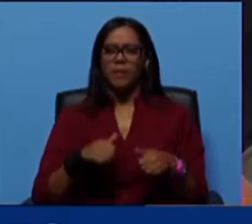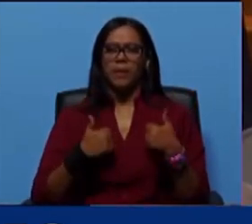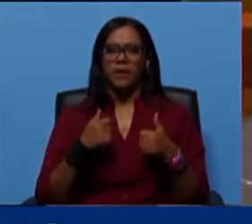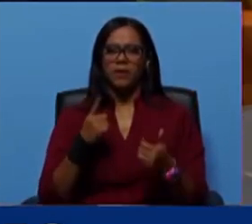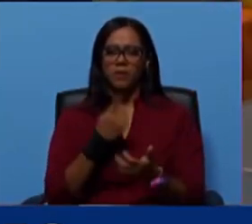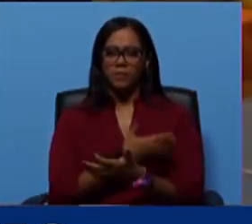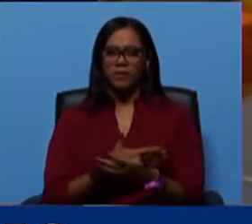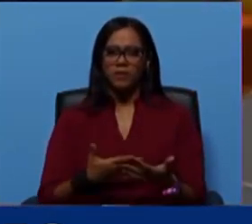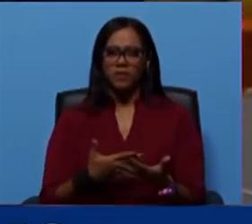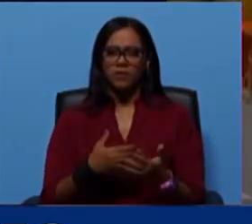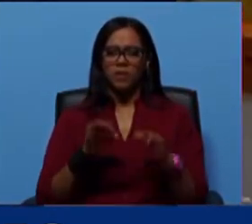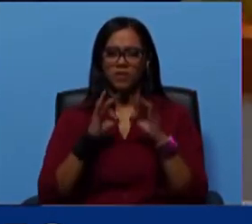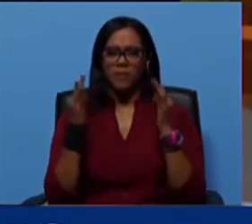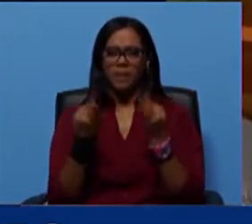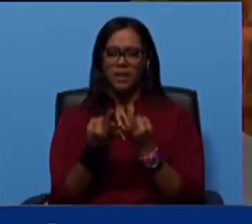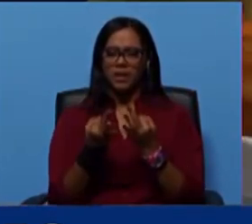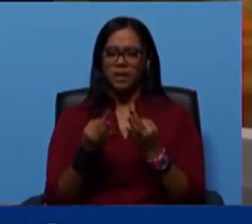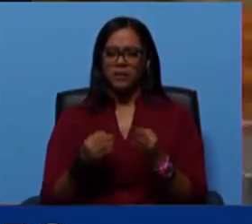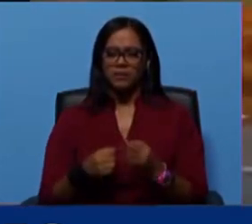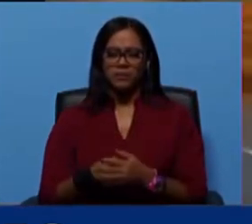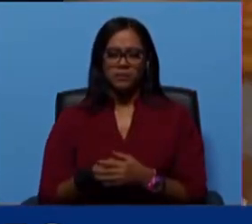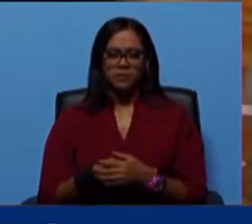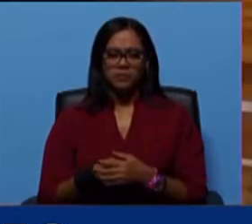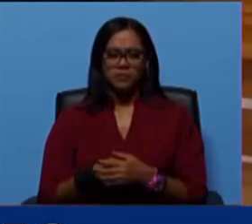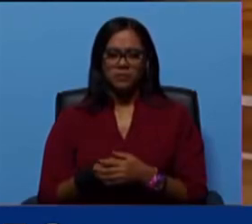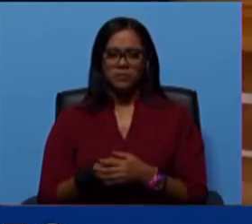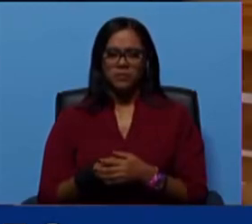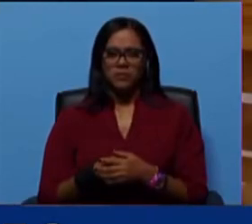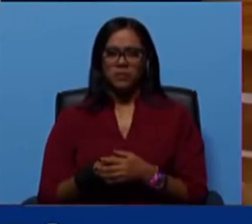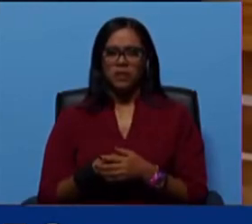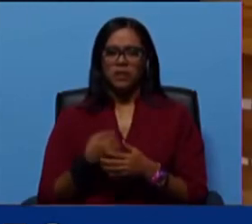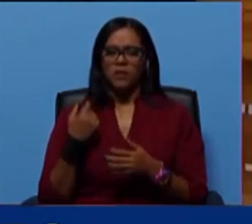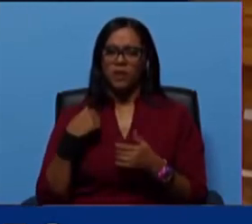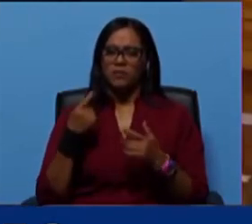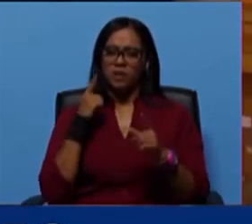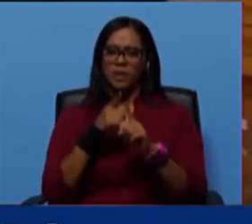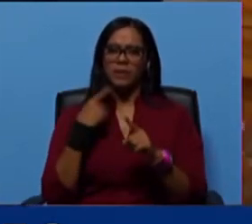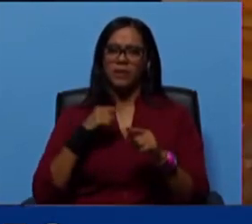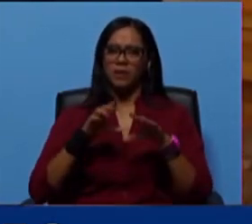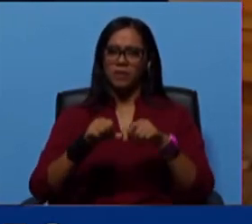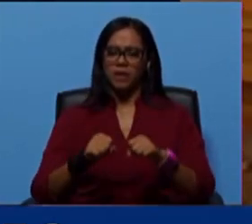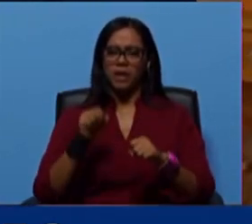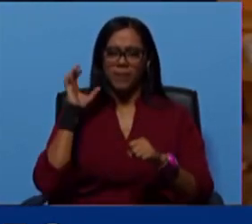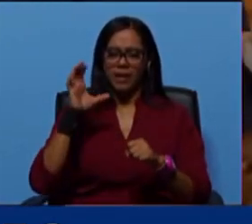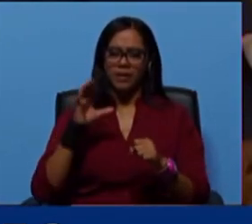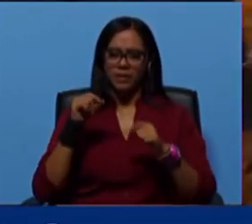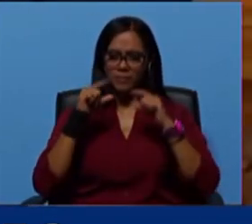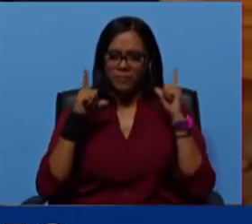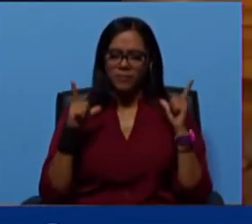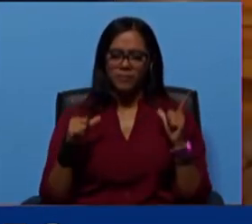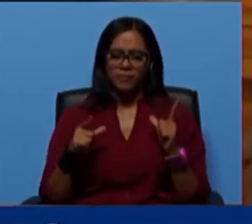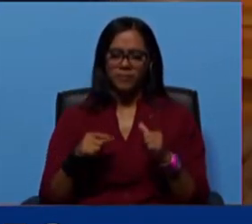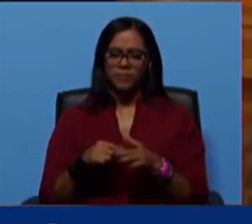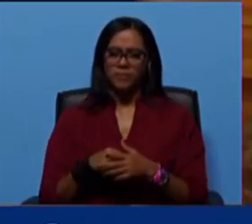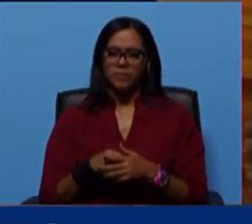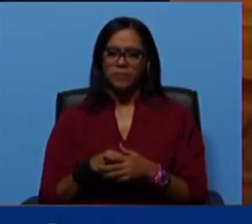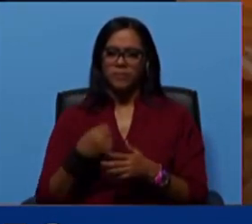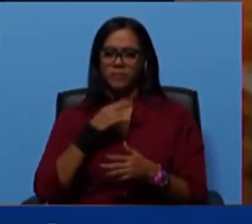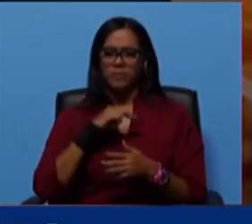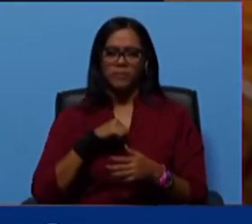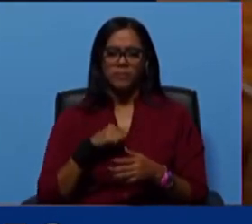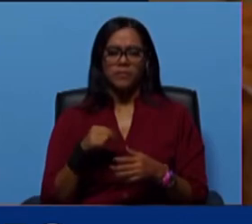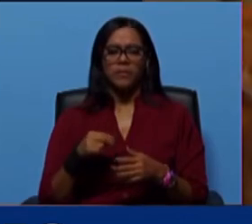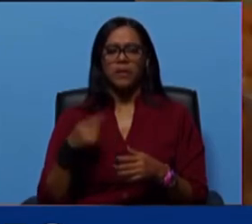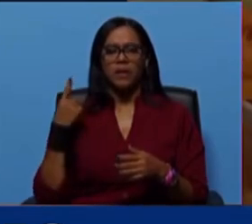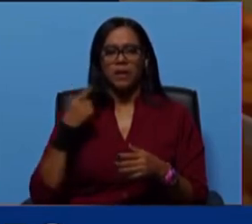¿Y cuál sería la meta, una vez que ya tengan cubierto el país, del impacto social? Bueno, fíjate, nosotros el impacto